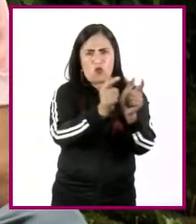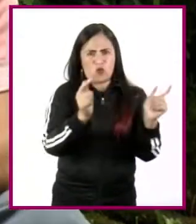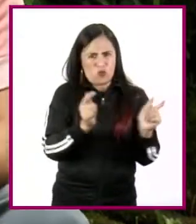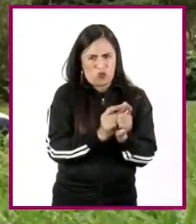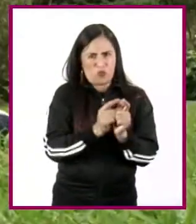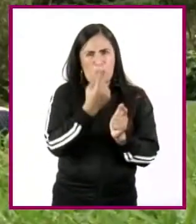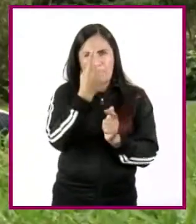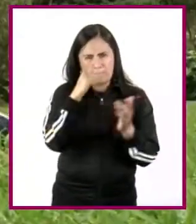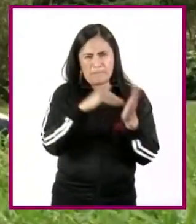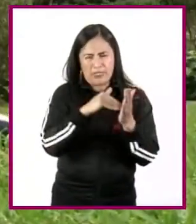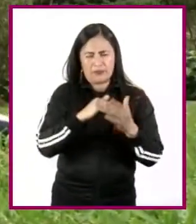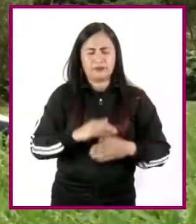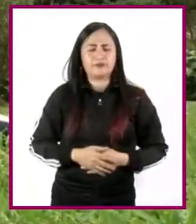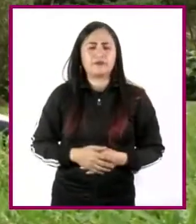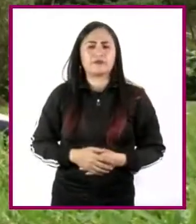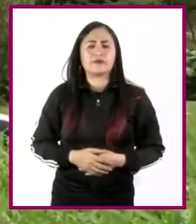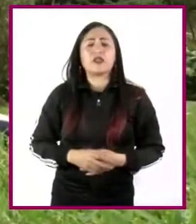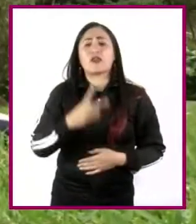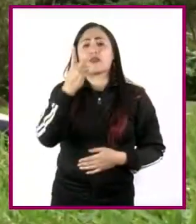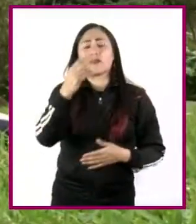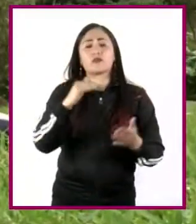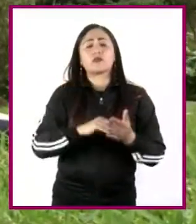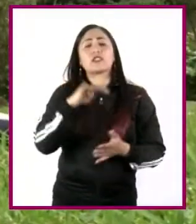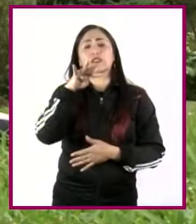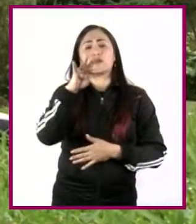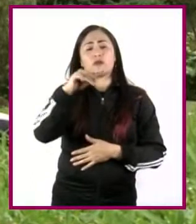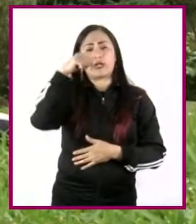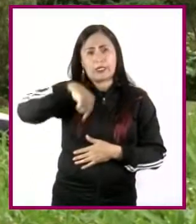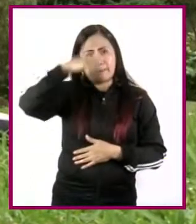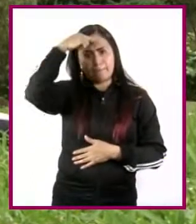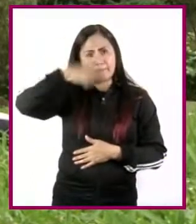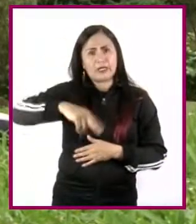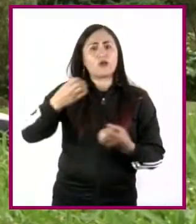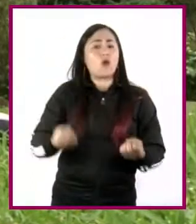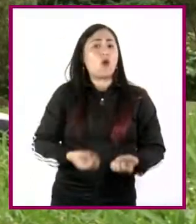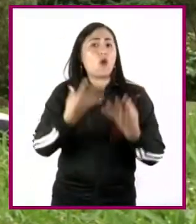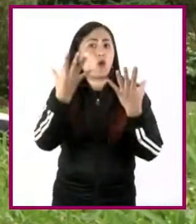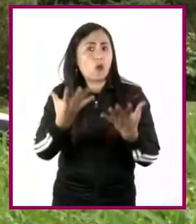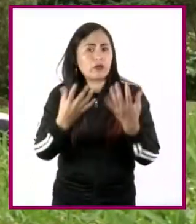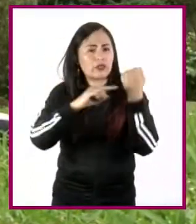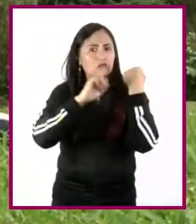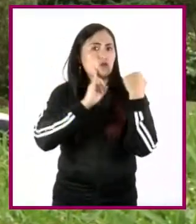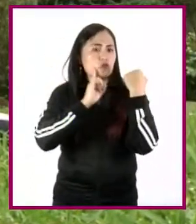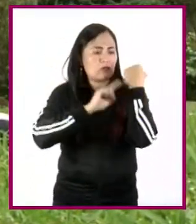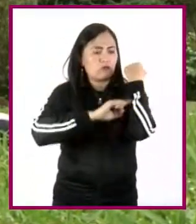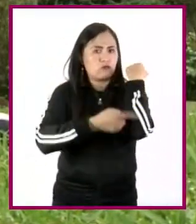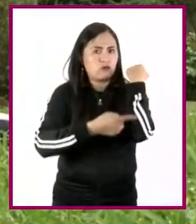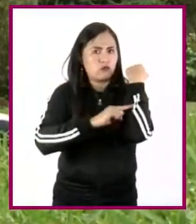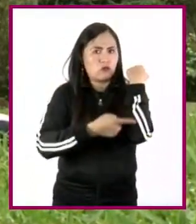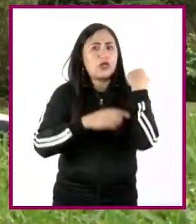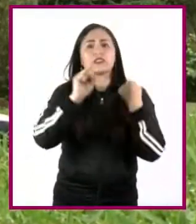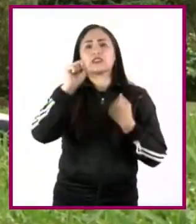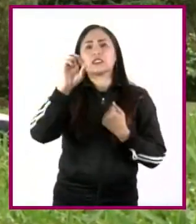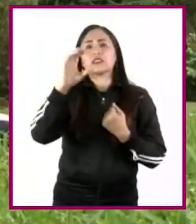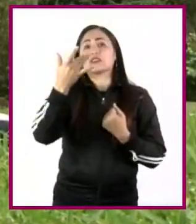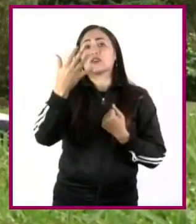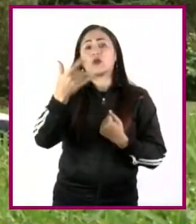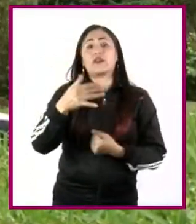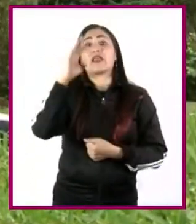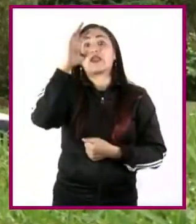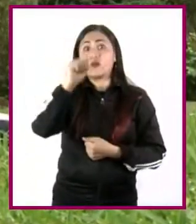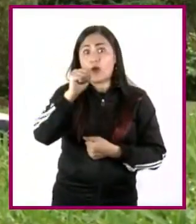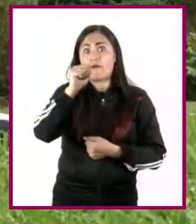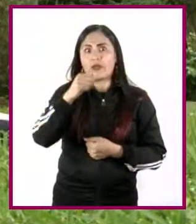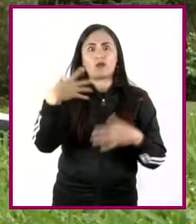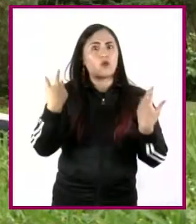etario. En 2019, México registró una tasa de fecundidad de 59, el nivel más alto